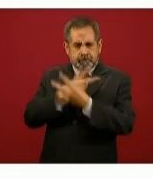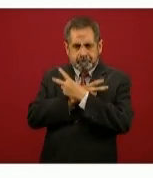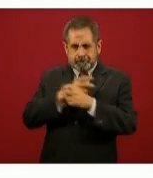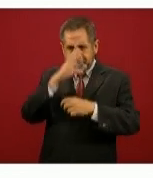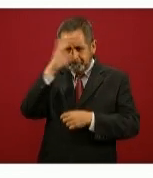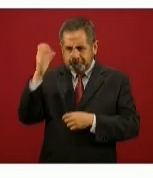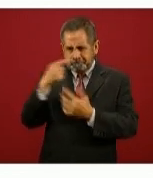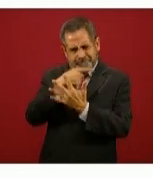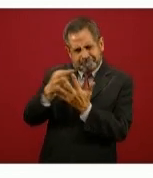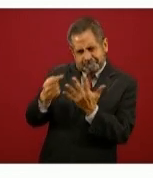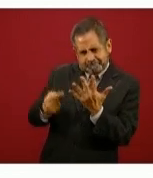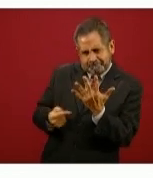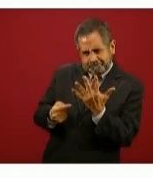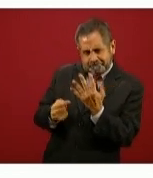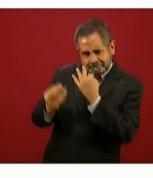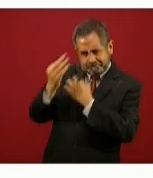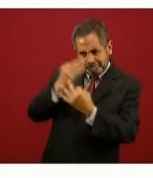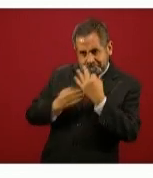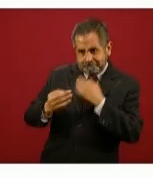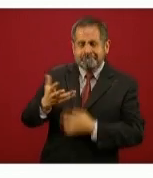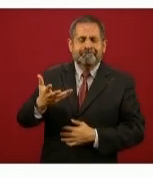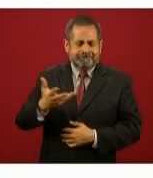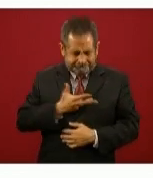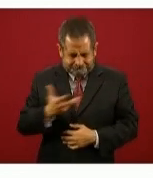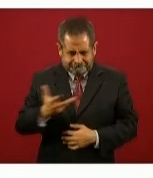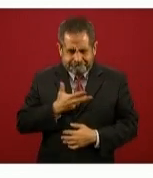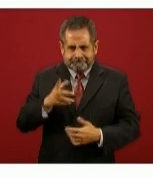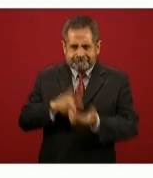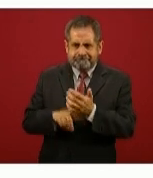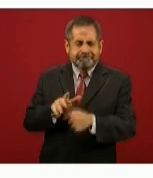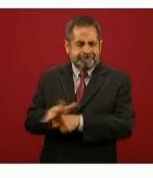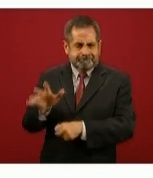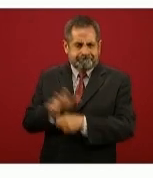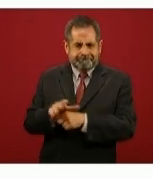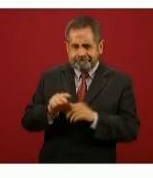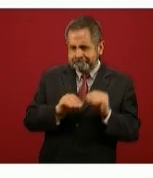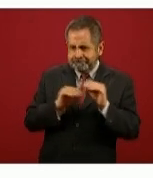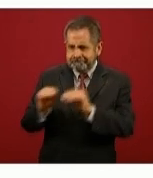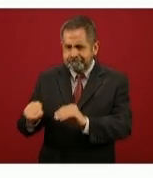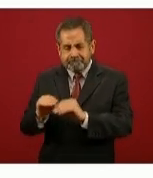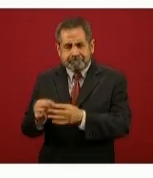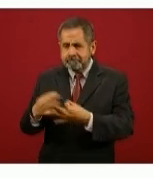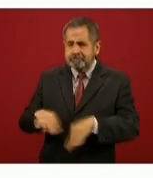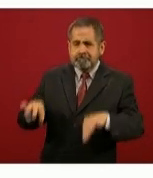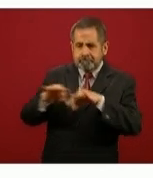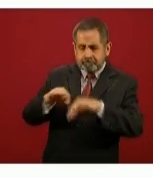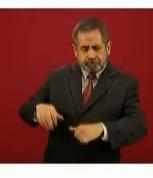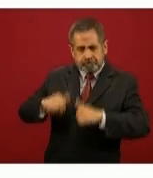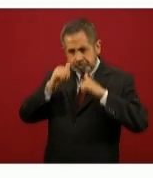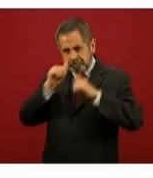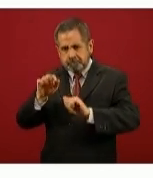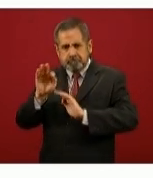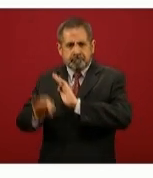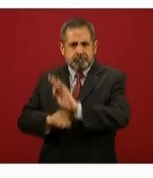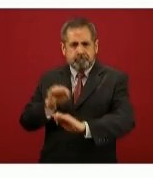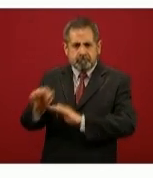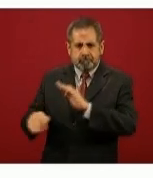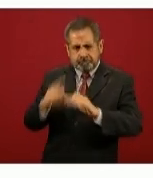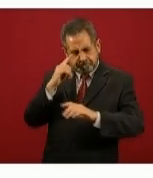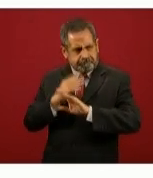portátiles, etcétera, etcétera, todo el equipamiento que cuidadosamente fue seleccionado como relevante para enfrentar a